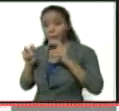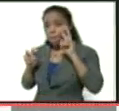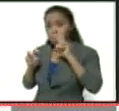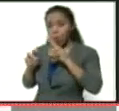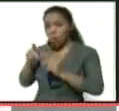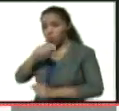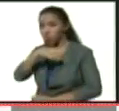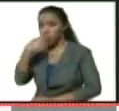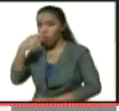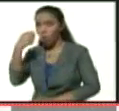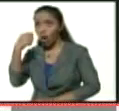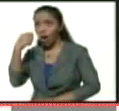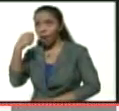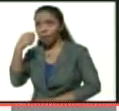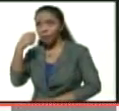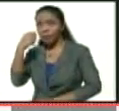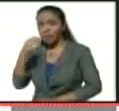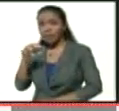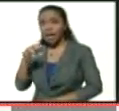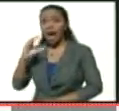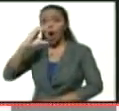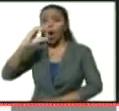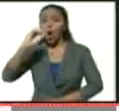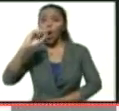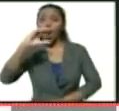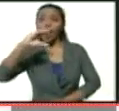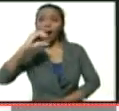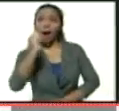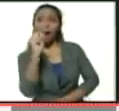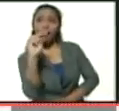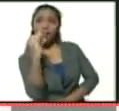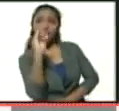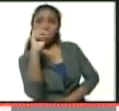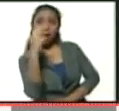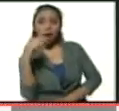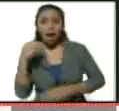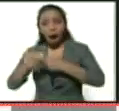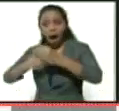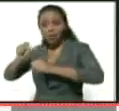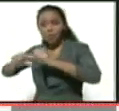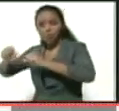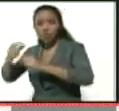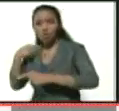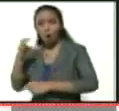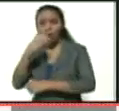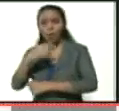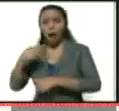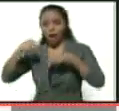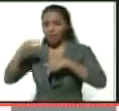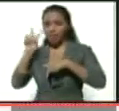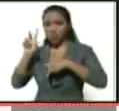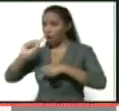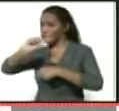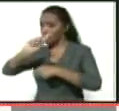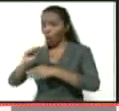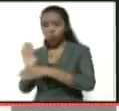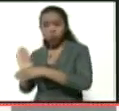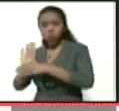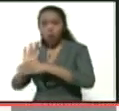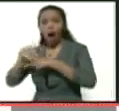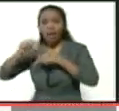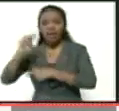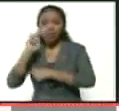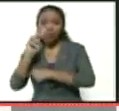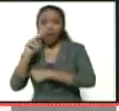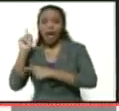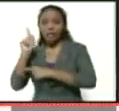droga, de la cocaína que produce Colombia, no la produce Venezuela. Venezuela tiene récord mundial